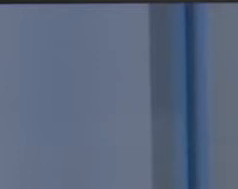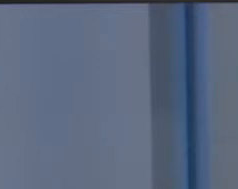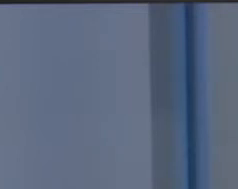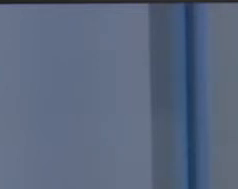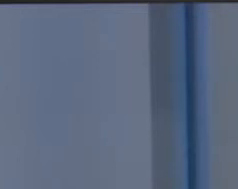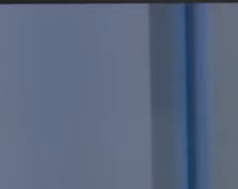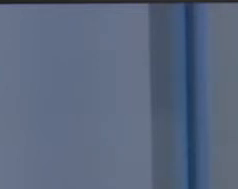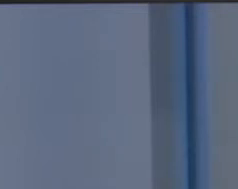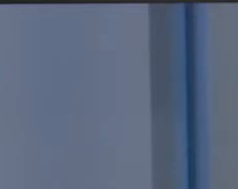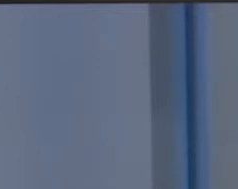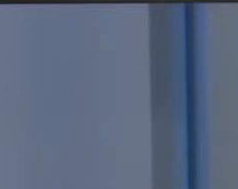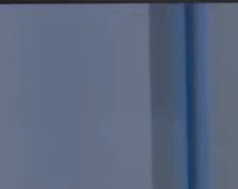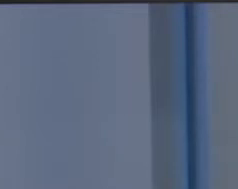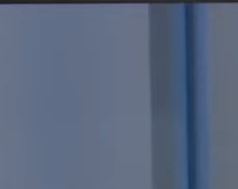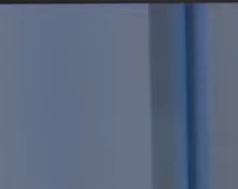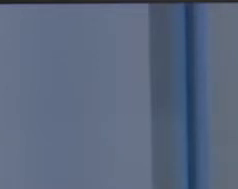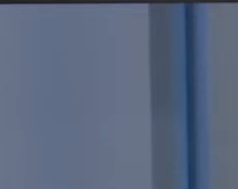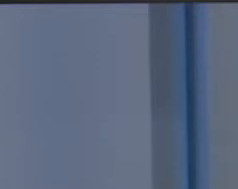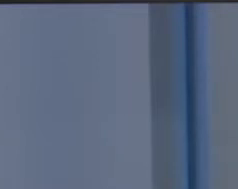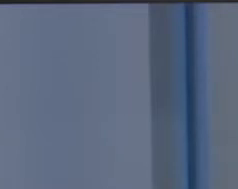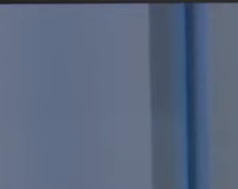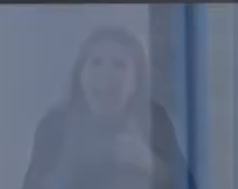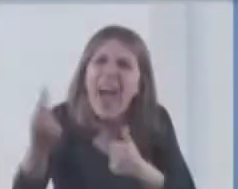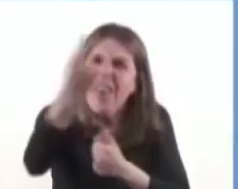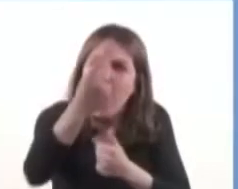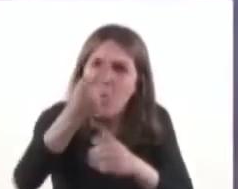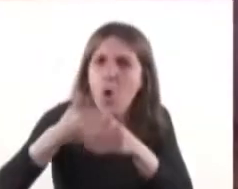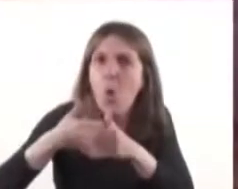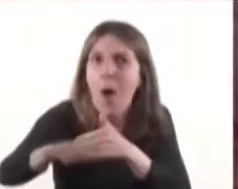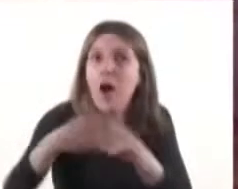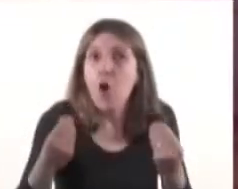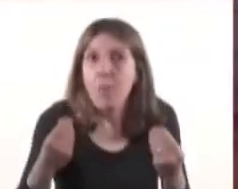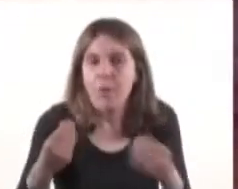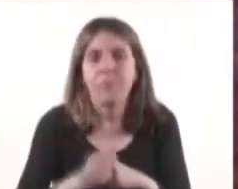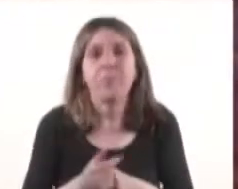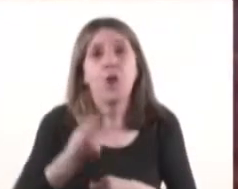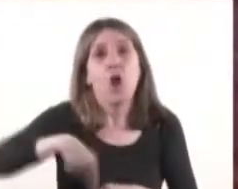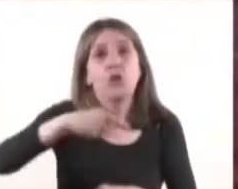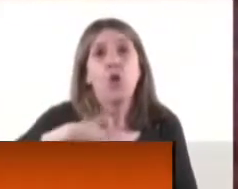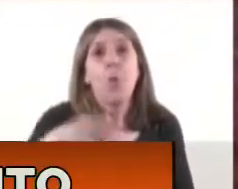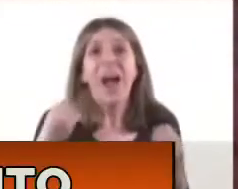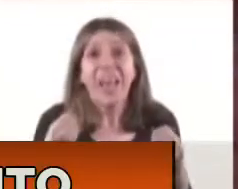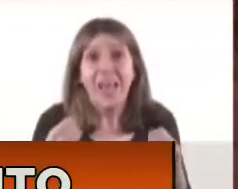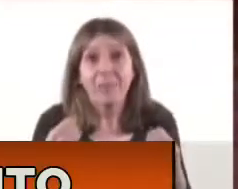Marina. Vamos, lo escuchamos. A ver. Lo que vamos a hacer es